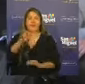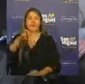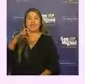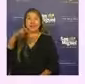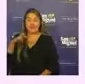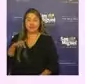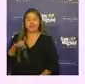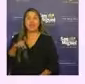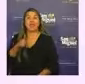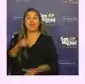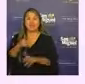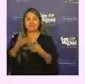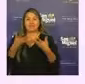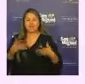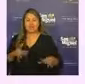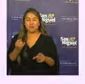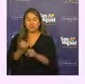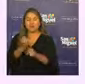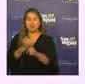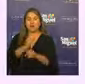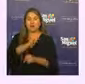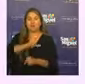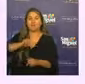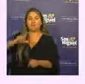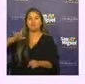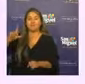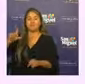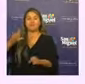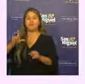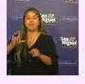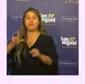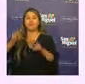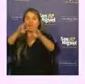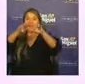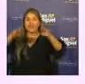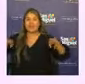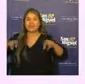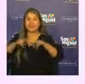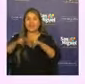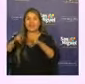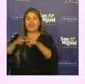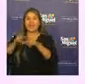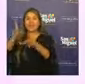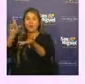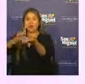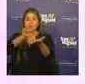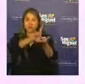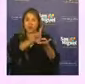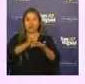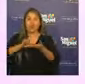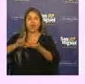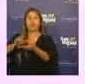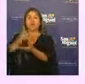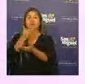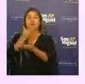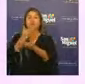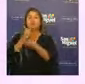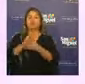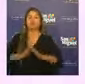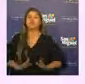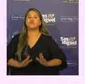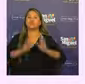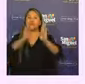hemos trabajado en aumentar la cantidad de reciclaje, en aumentar la cantidad de edificios que